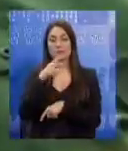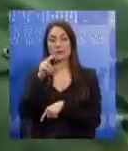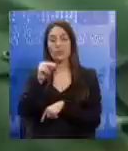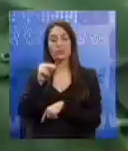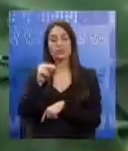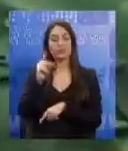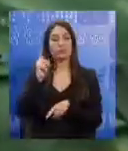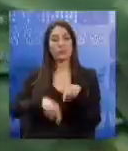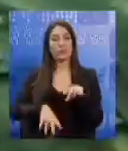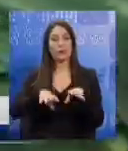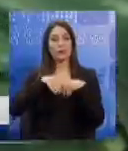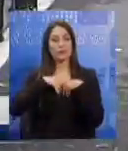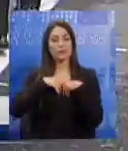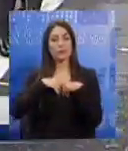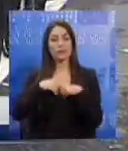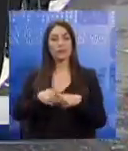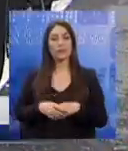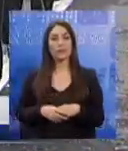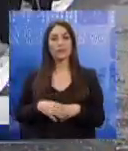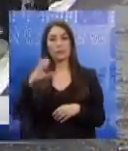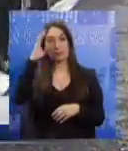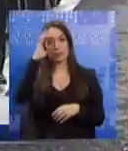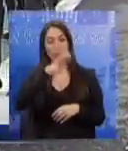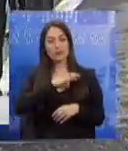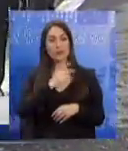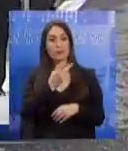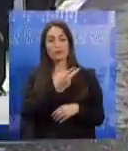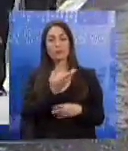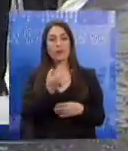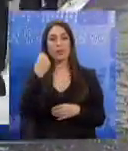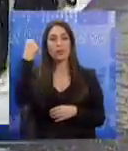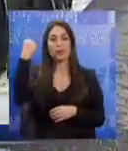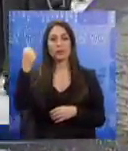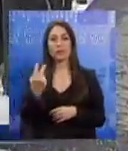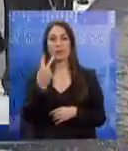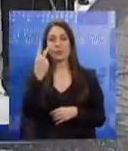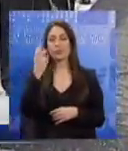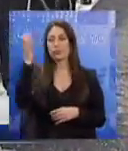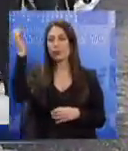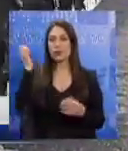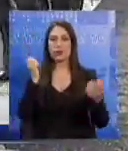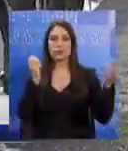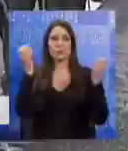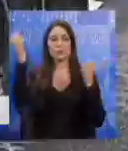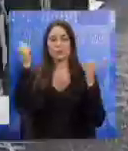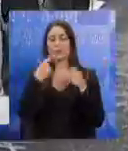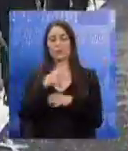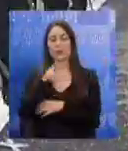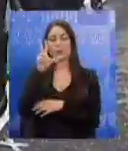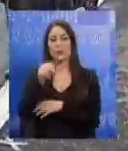miembro activo de las Fuerzas Armadas y Policía Nacional tendrá derecho a dos pensiones por retiro. Cristian Hidalgo, TC Televisión.